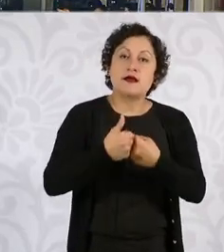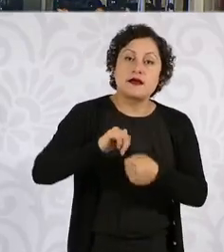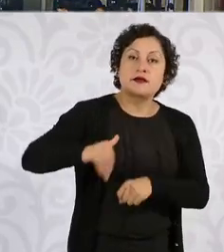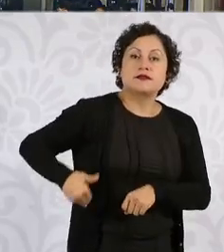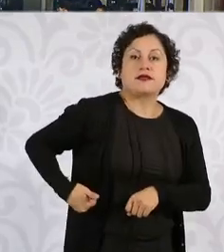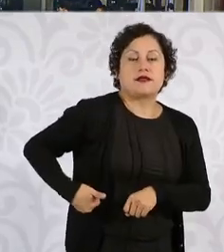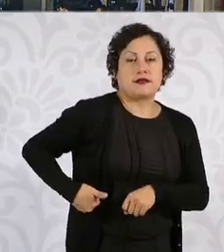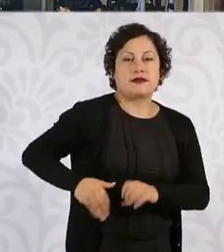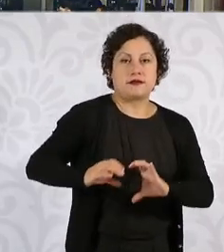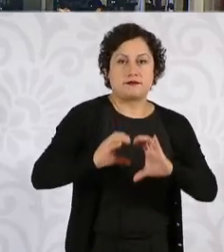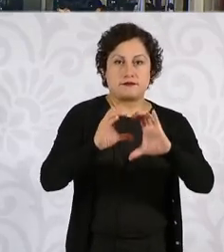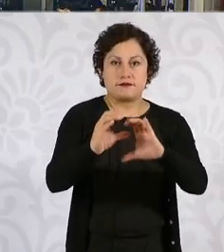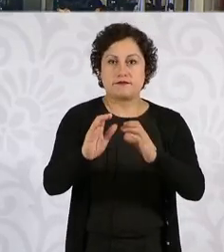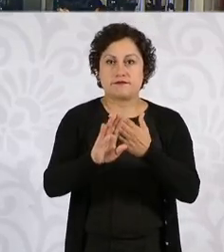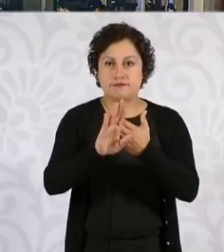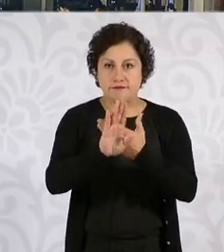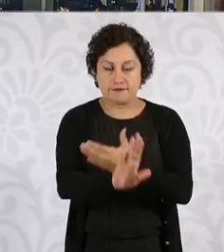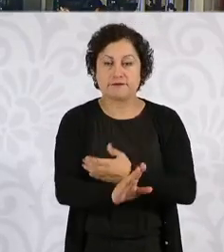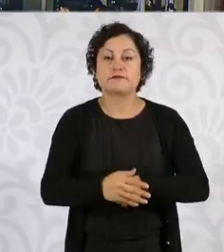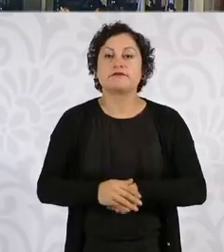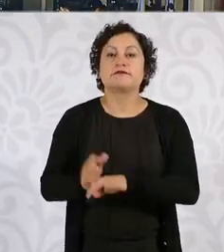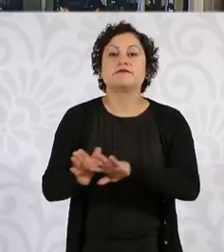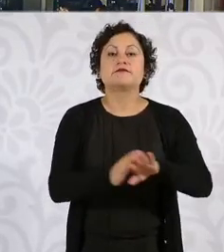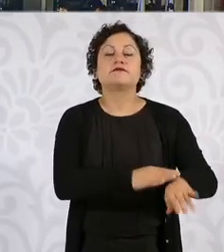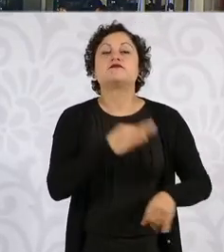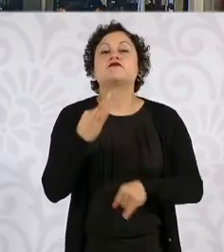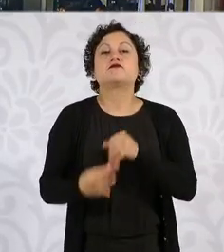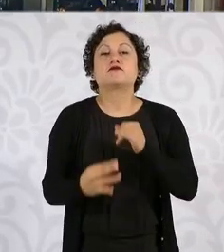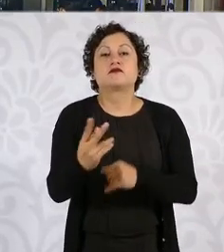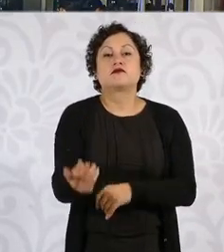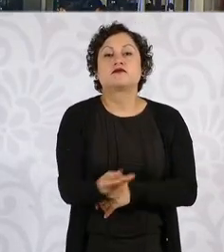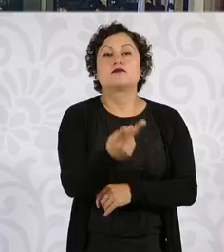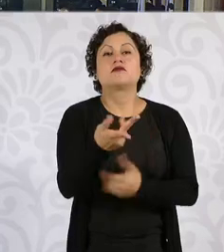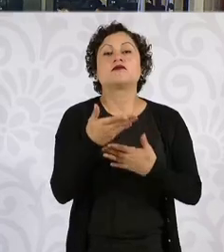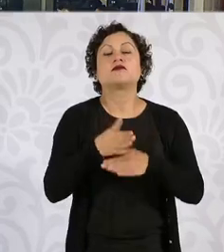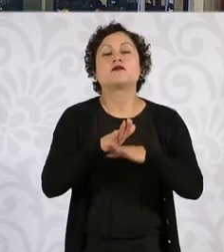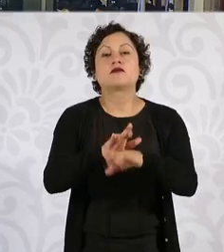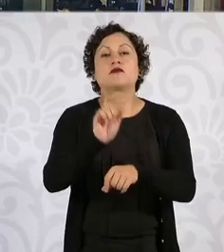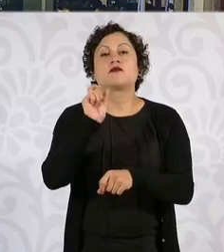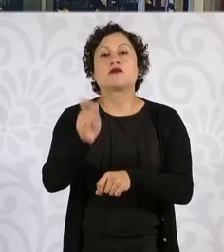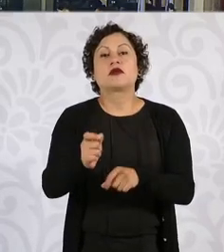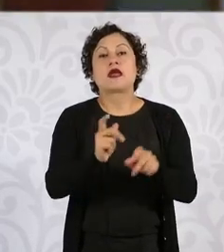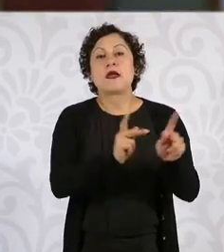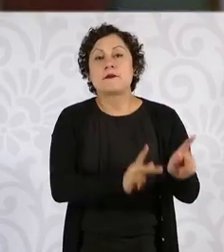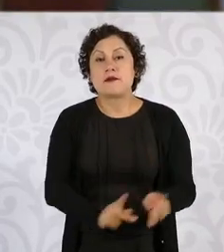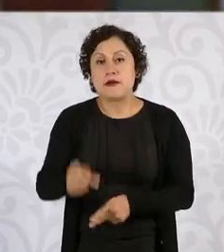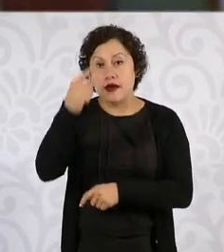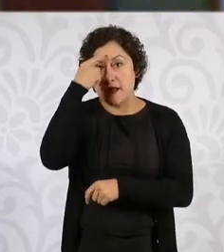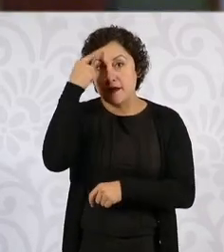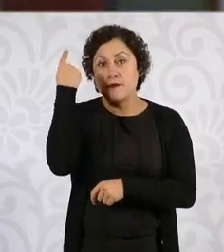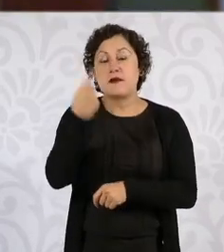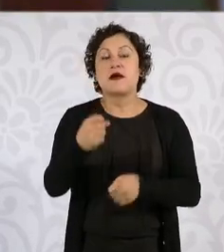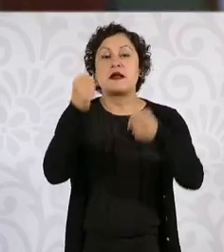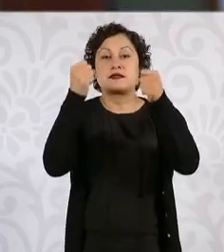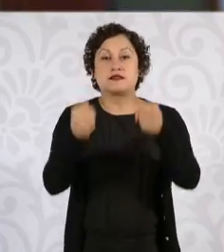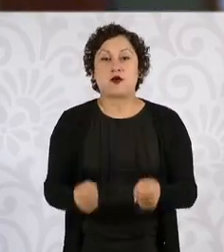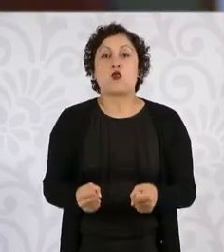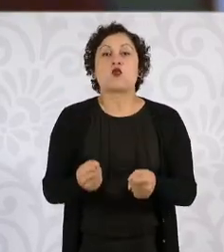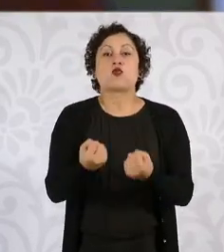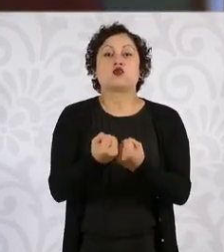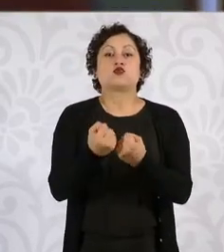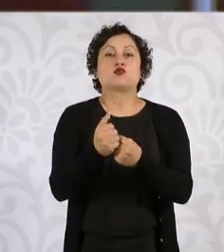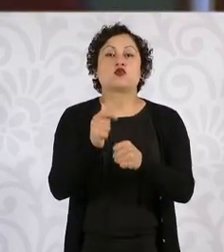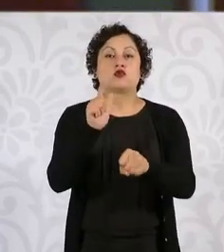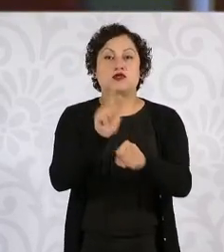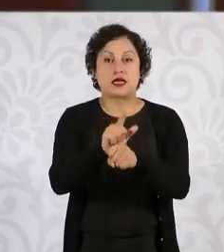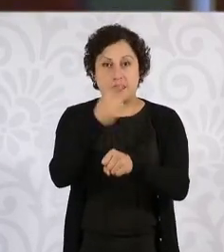a fondo sobre el plan que tiene para darle seguro social a los trabajadores de aplicaciones e incluso si esto